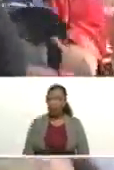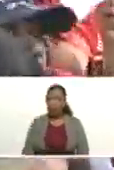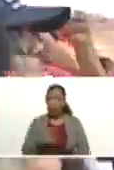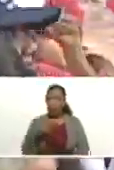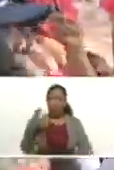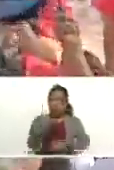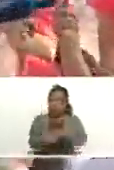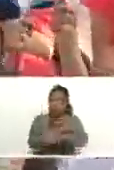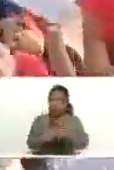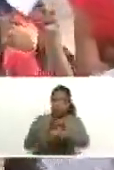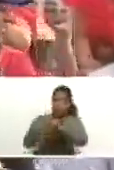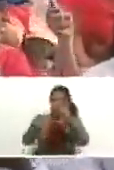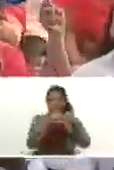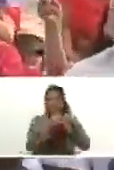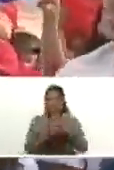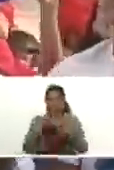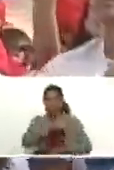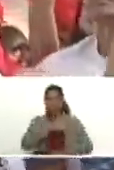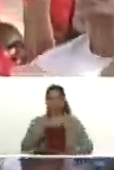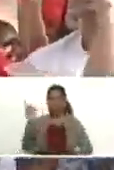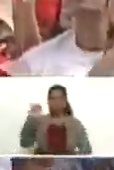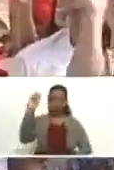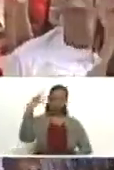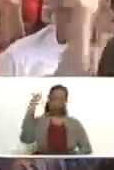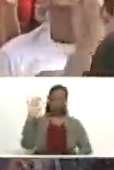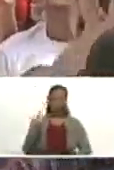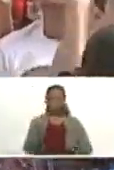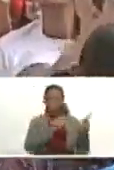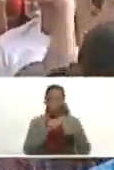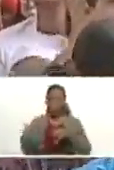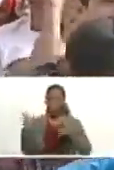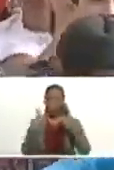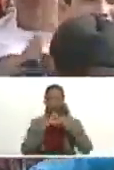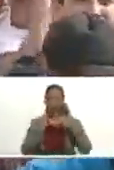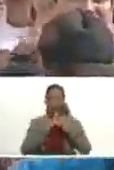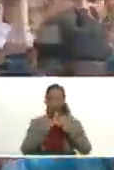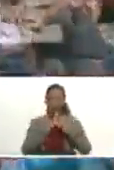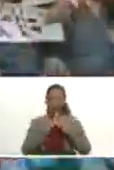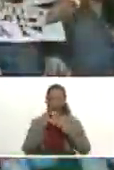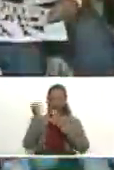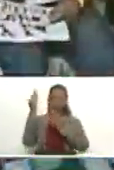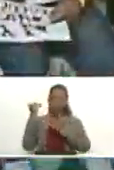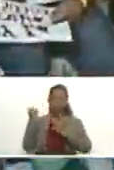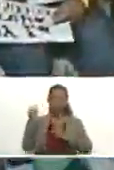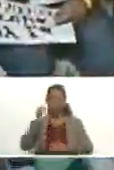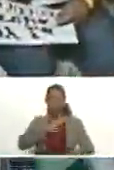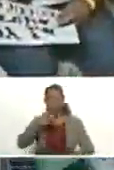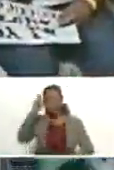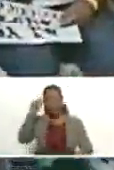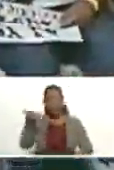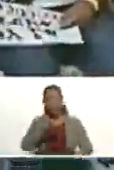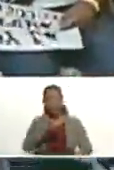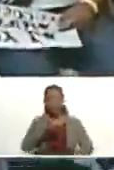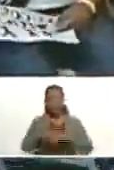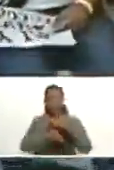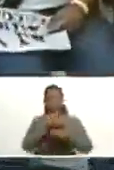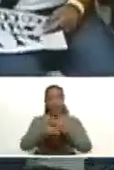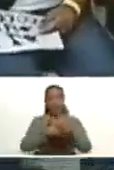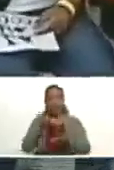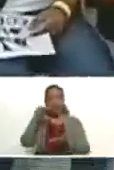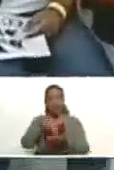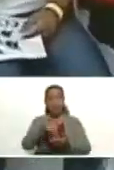a destruir las grandes misiones y los planes de vivienda y la esperanza de un pueblo que se ha levantado